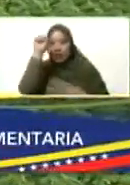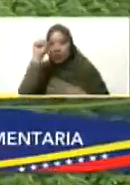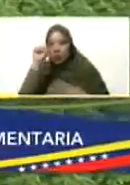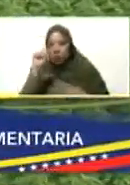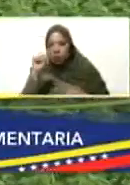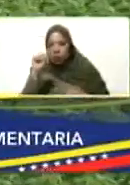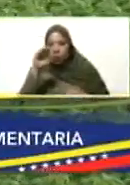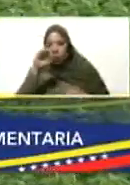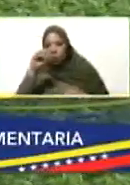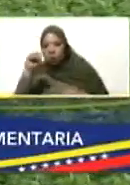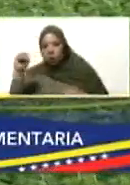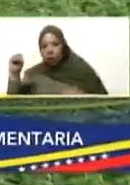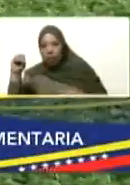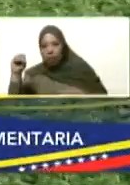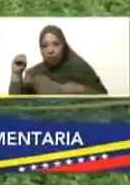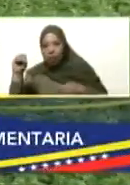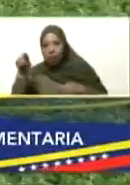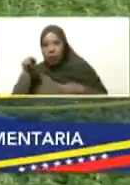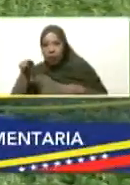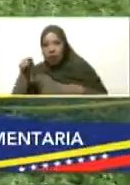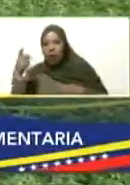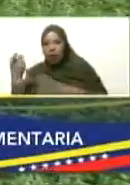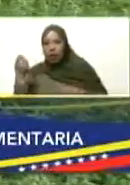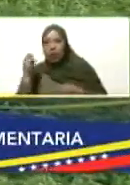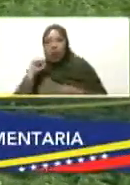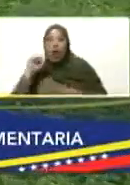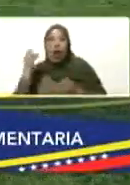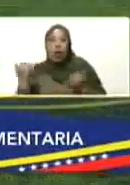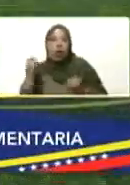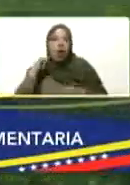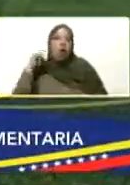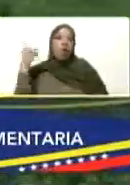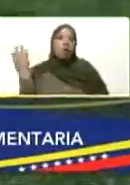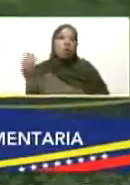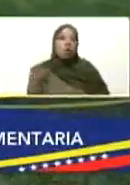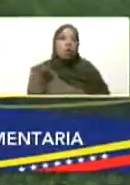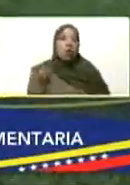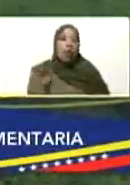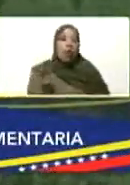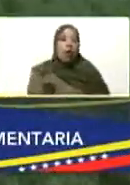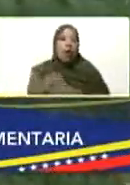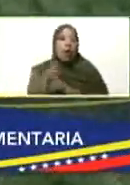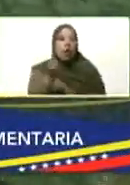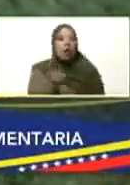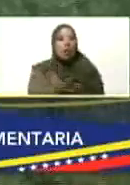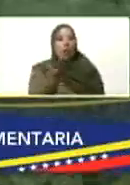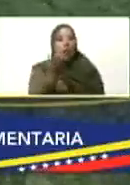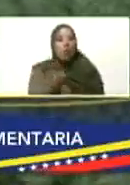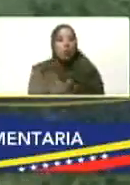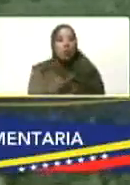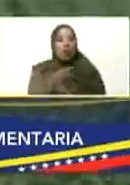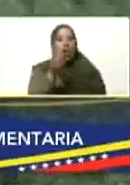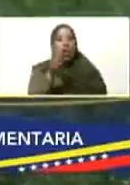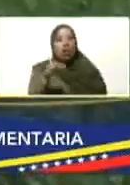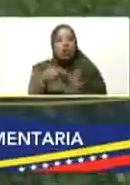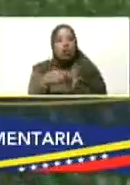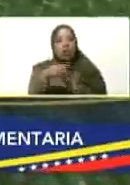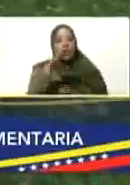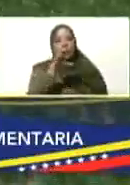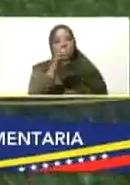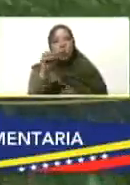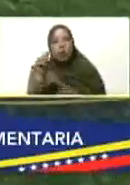maravilloso. Monaga, Guárico y Anzoátegui. Sí. Para llegar a 250.000 hectáreas de